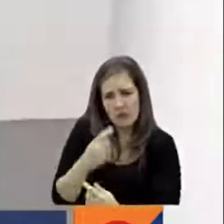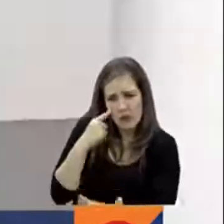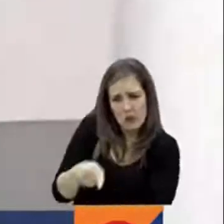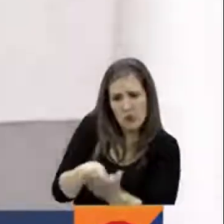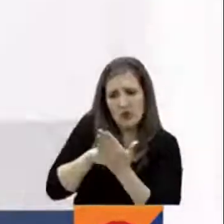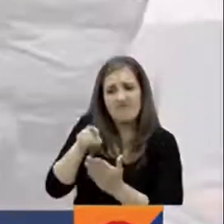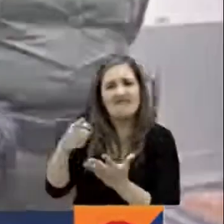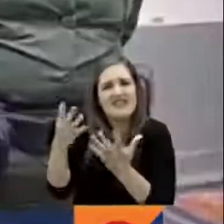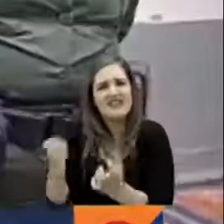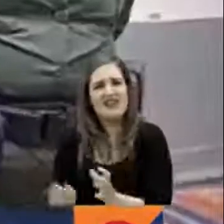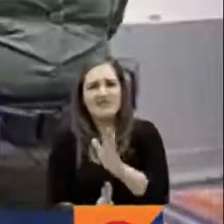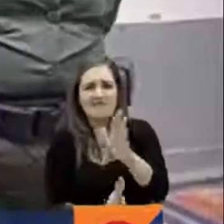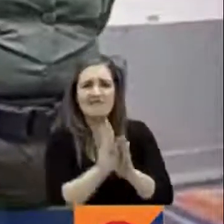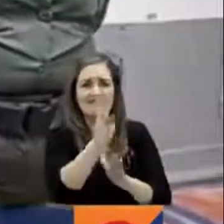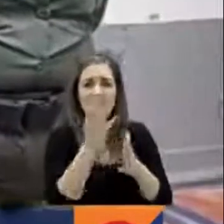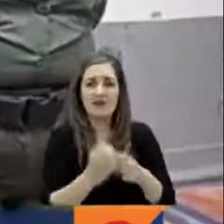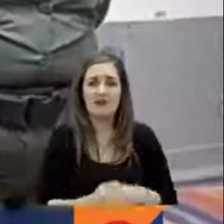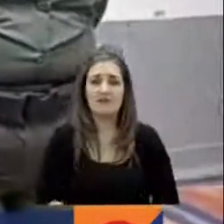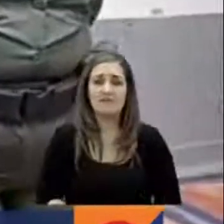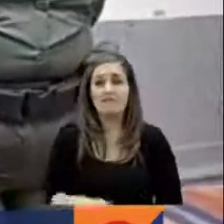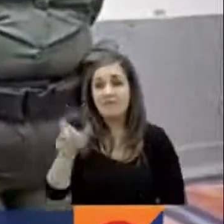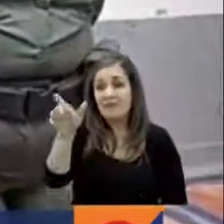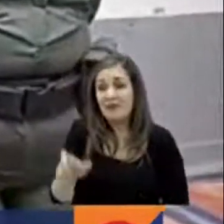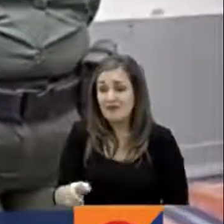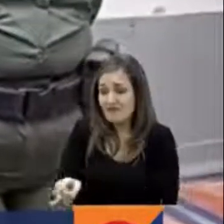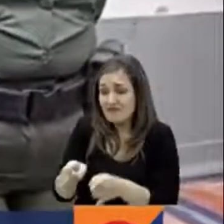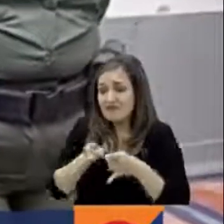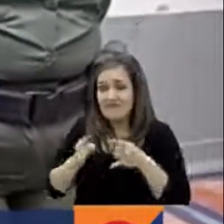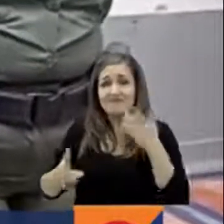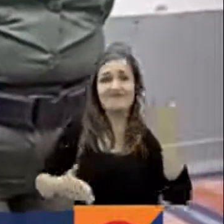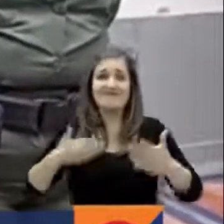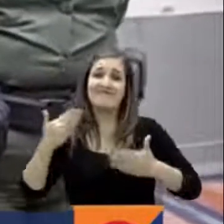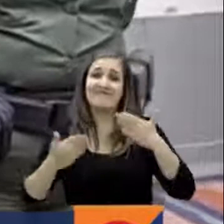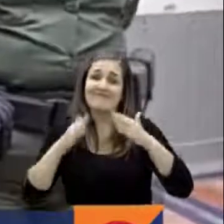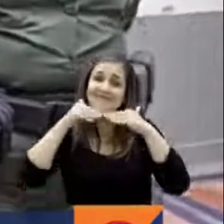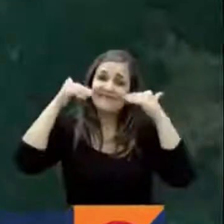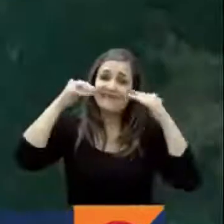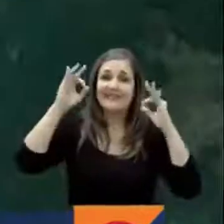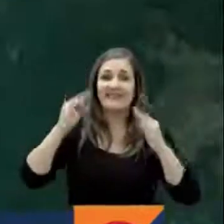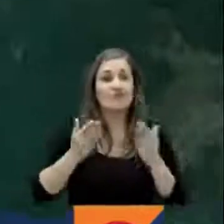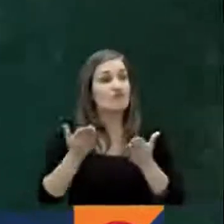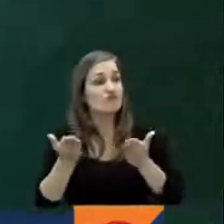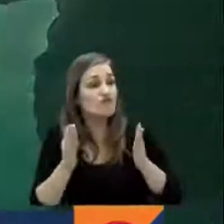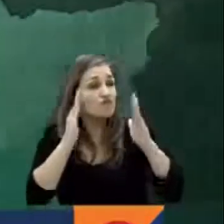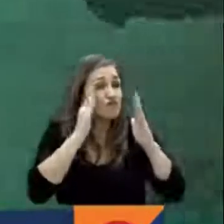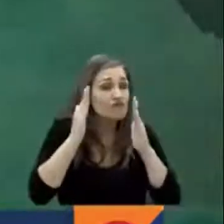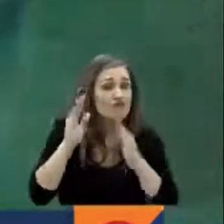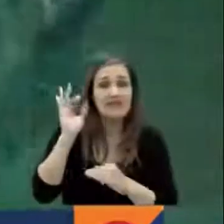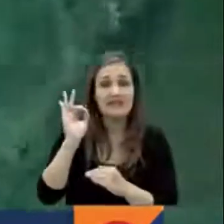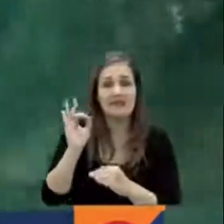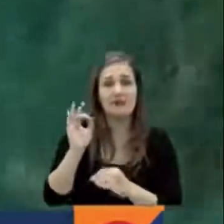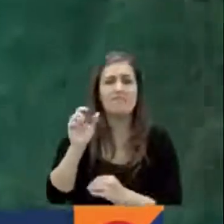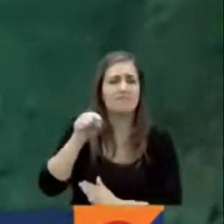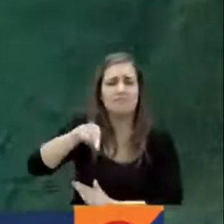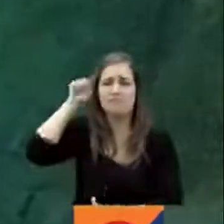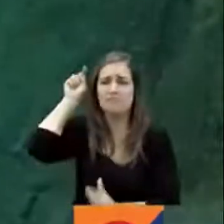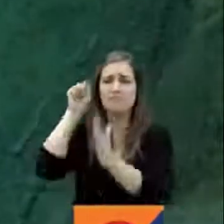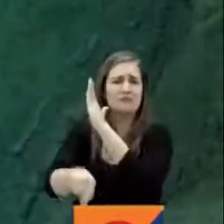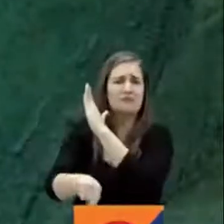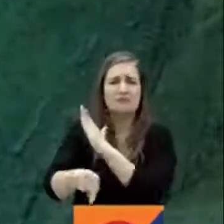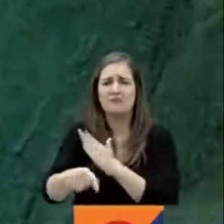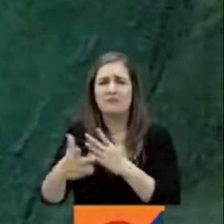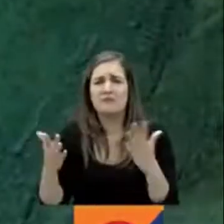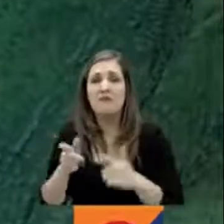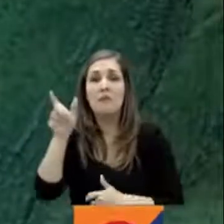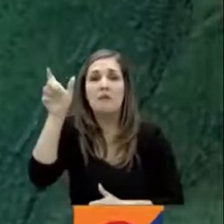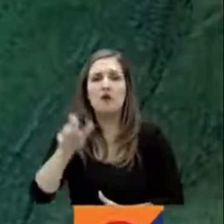de salir adelante. Una persona alegre, servicial, dispuesta a ayudar a la comunidad. La uniformada fue asesinada en momentos que realizaba